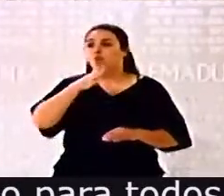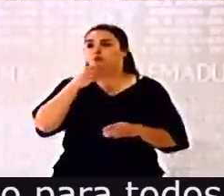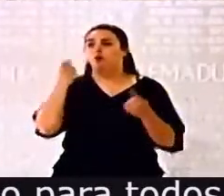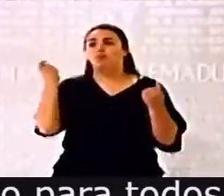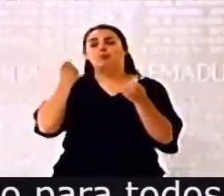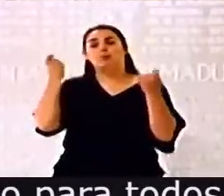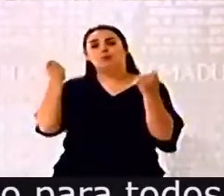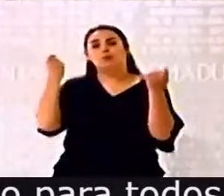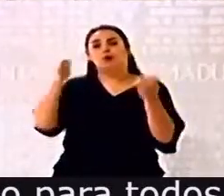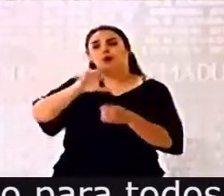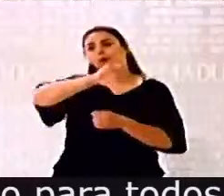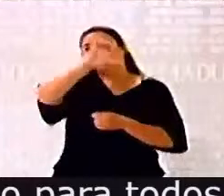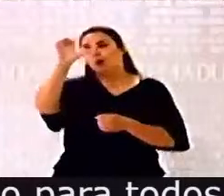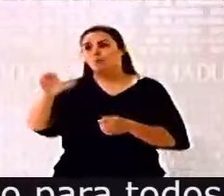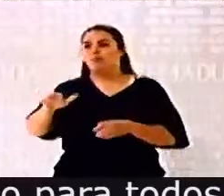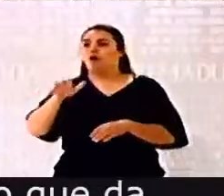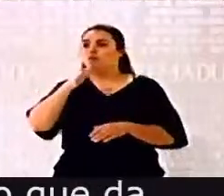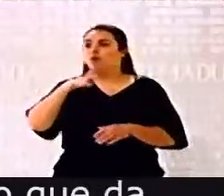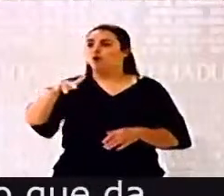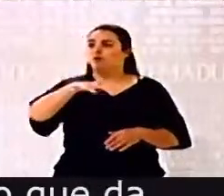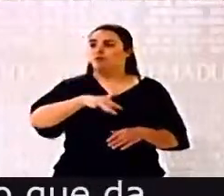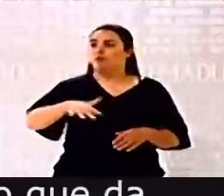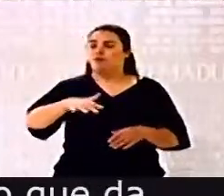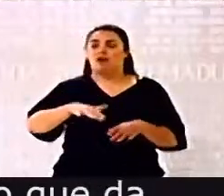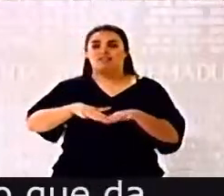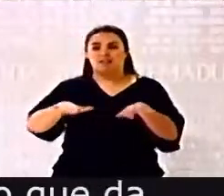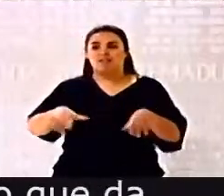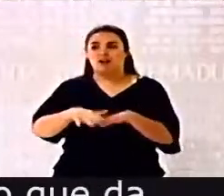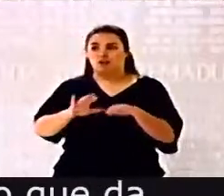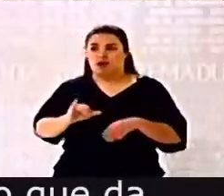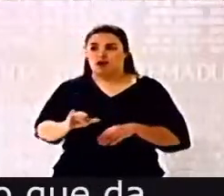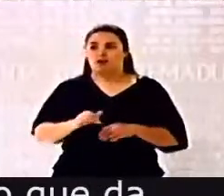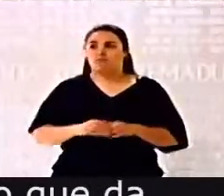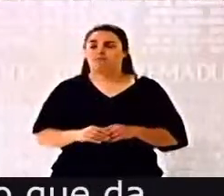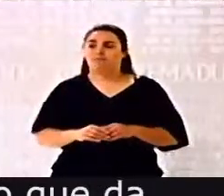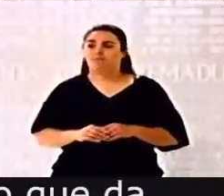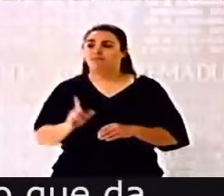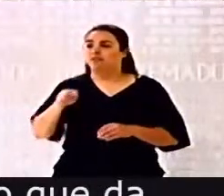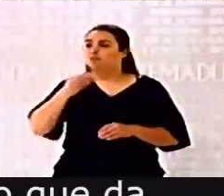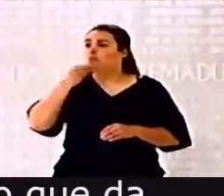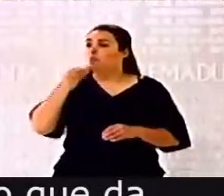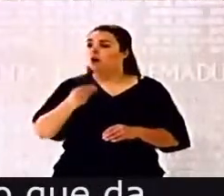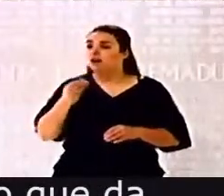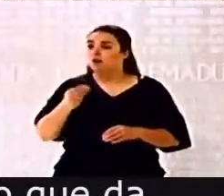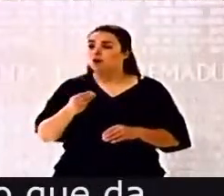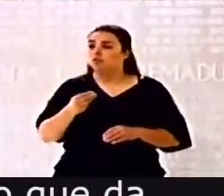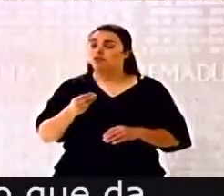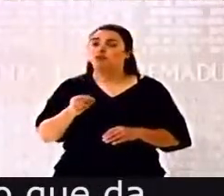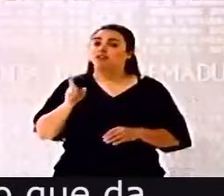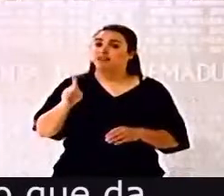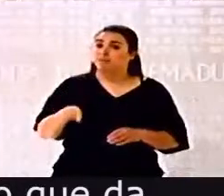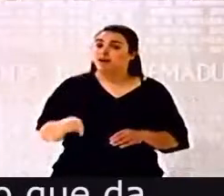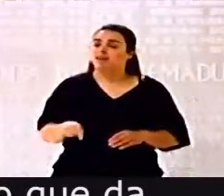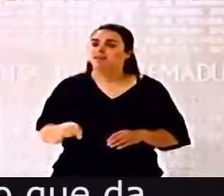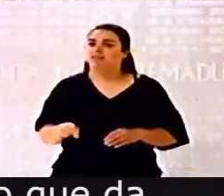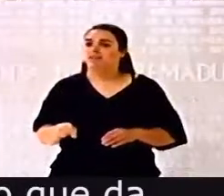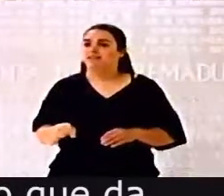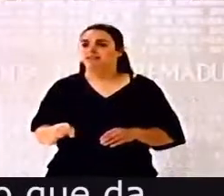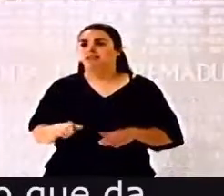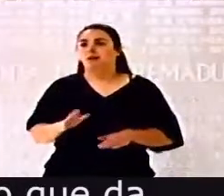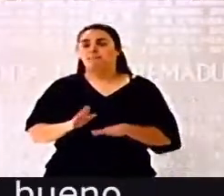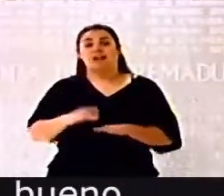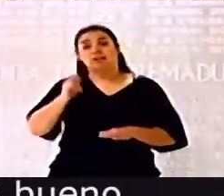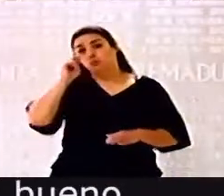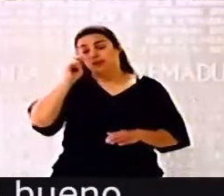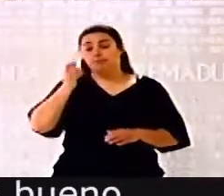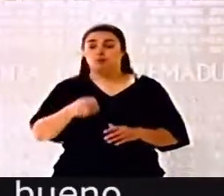publicidad en toda Europa de que tienen zonas de baños donde se pueden bañar. Y eso es bueno también para el